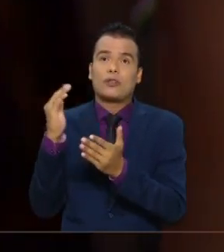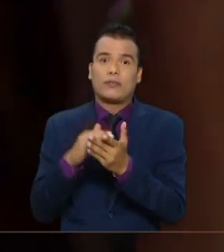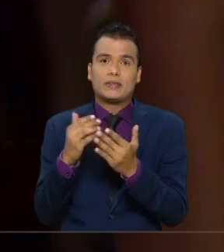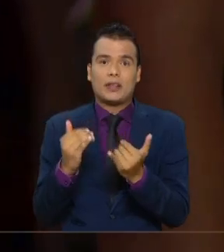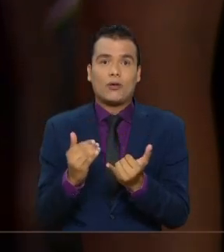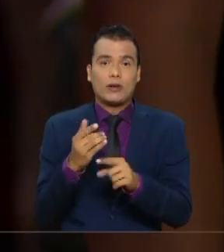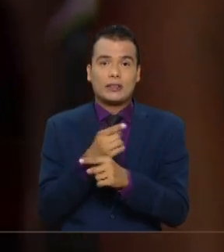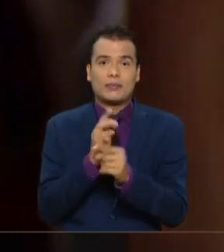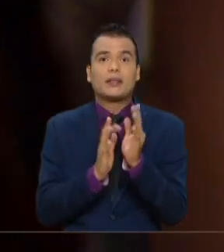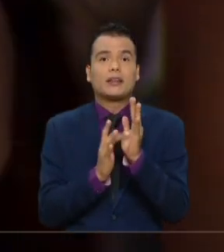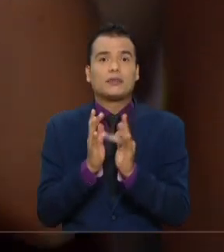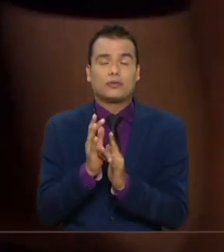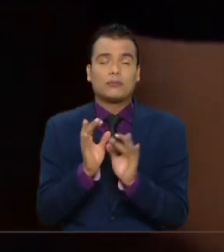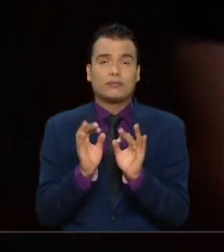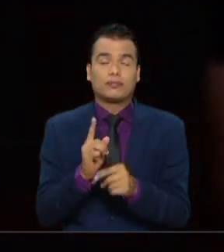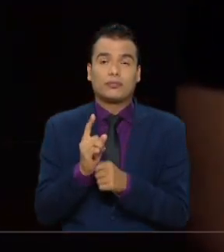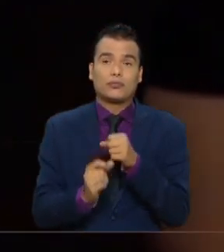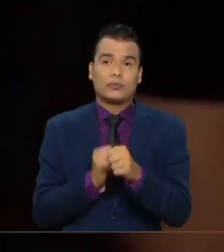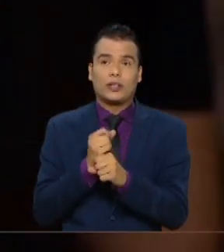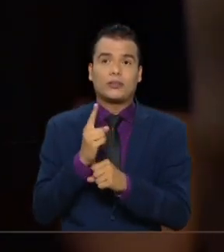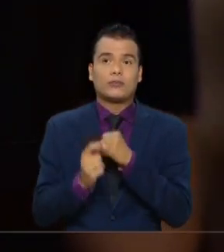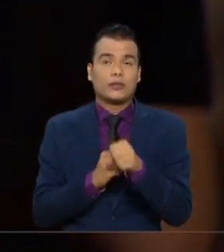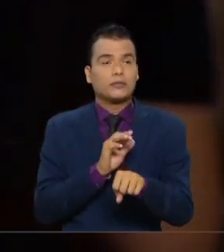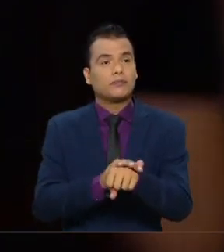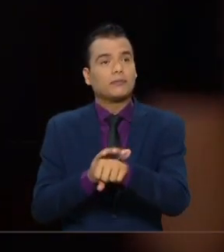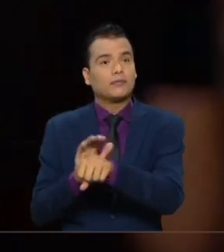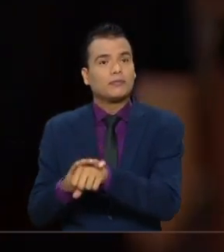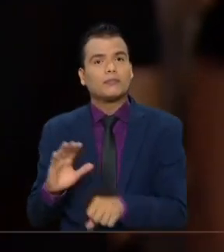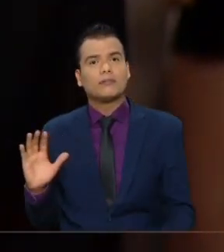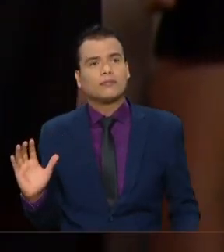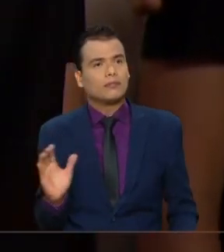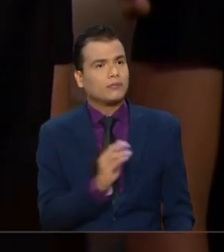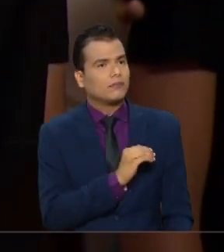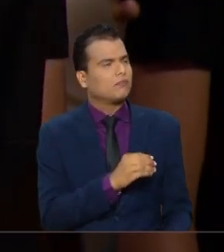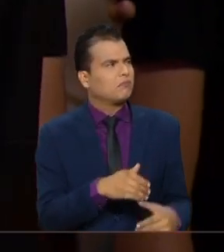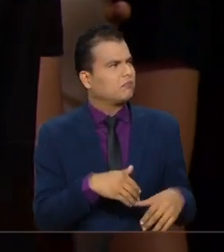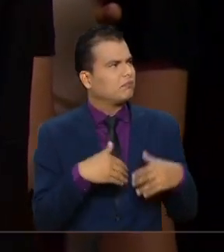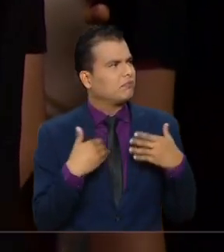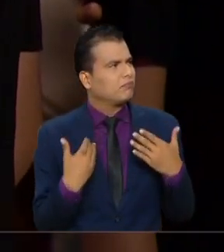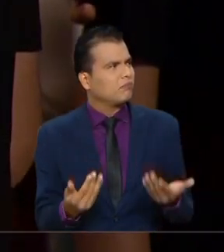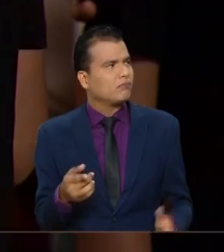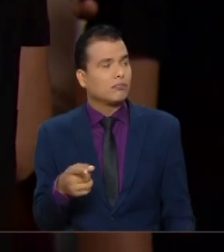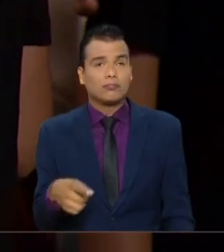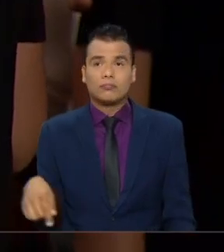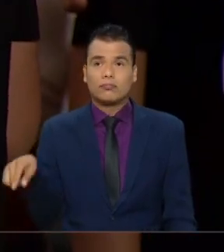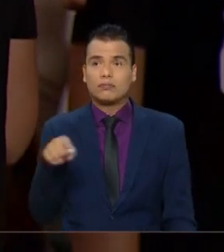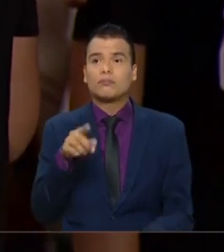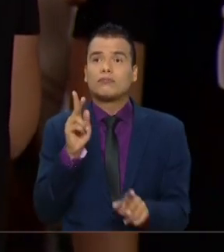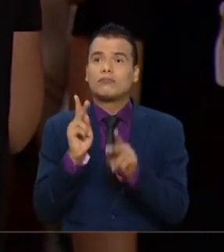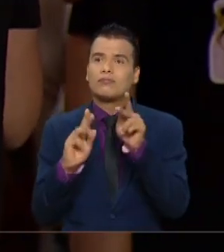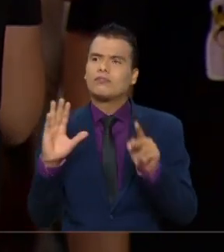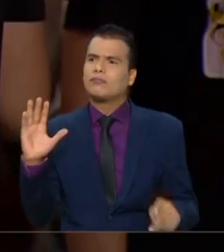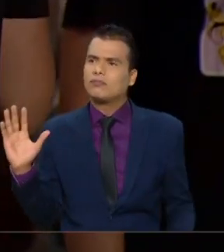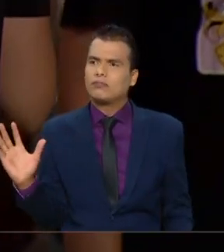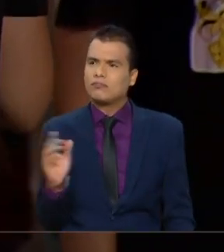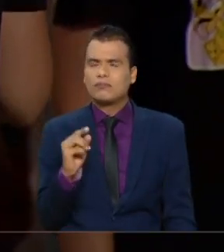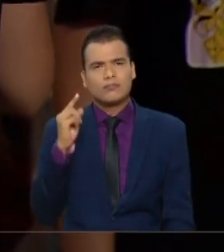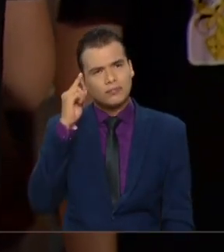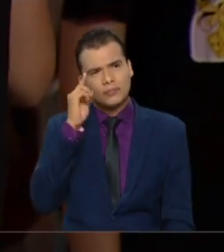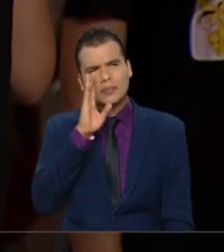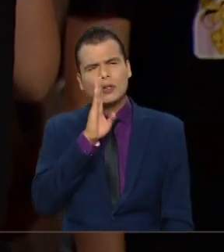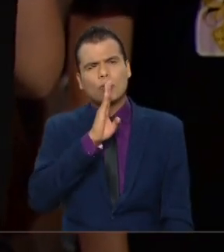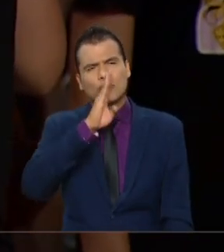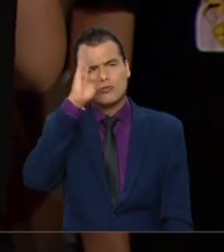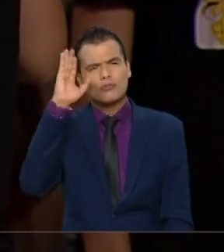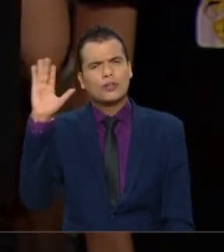Pasión. La invitación a la comunidad. La invitación a la comunidad es que no perdamos las